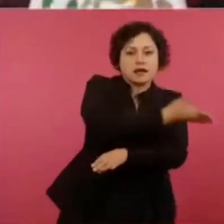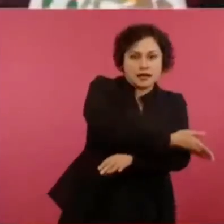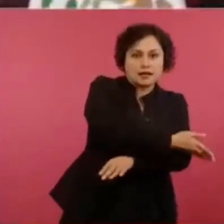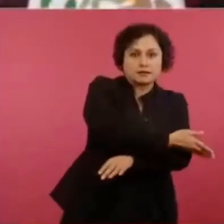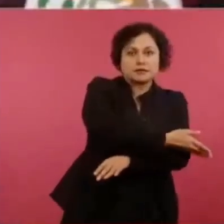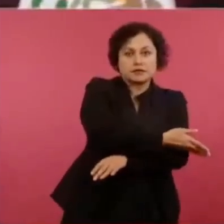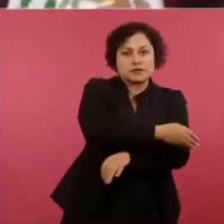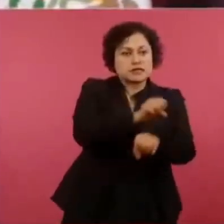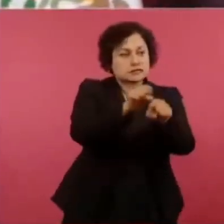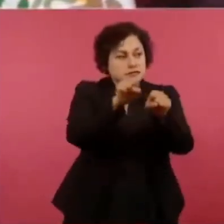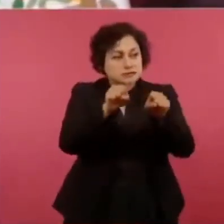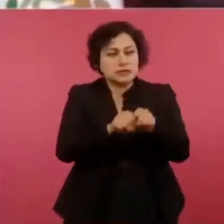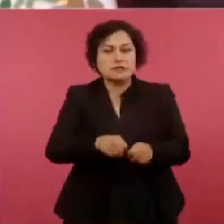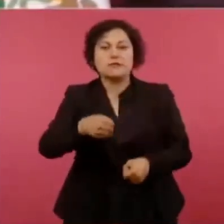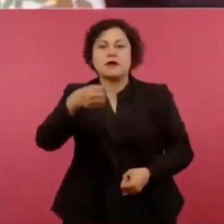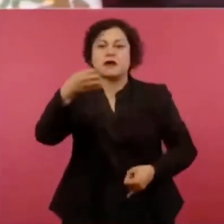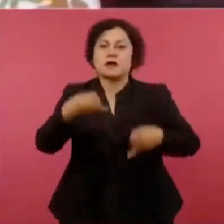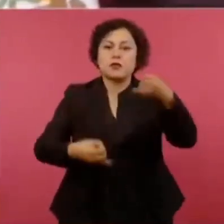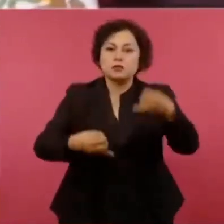los del Poder Judicial.